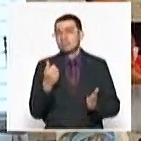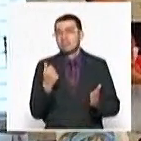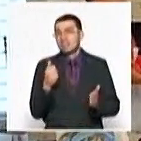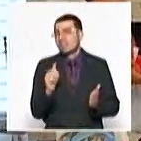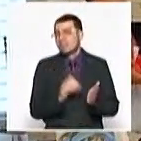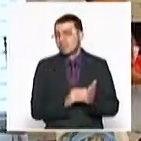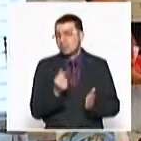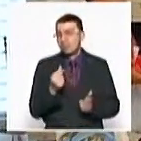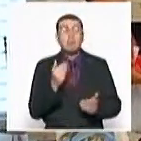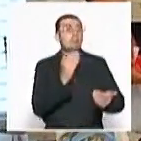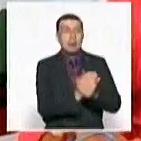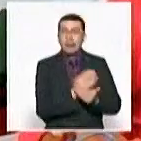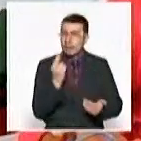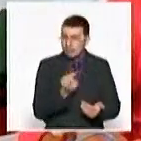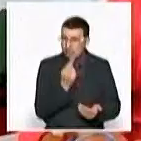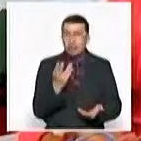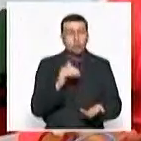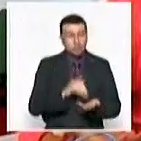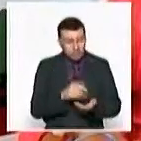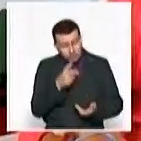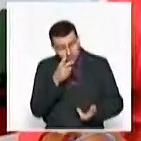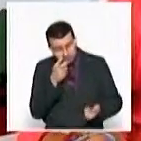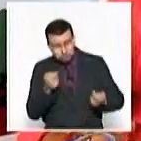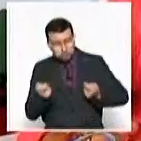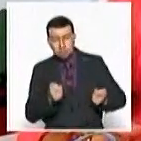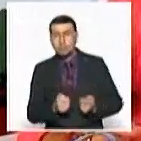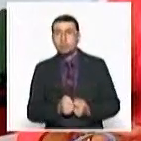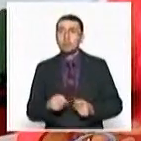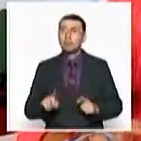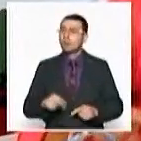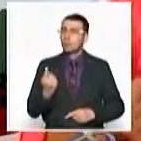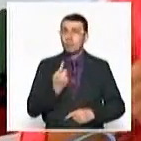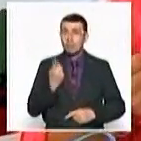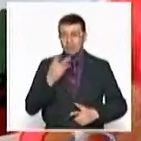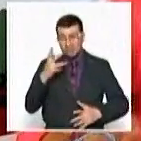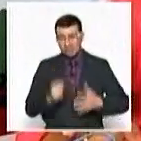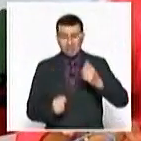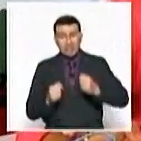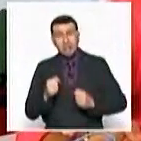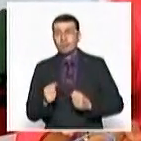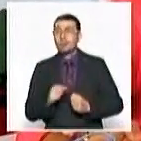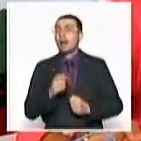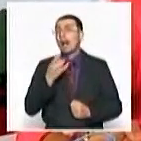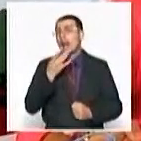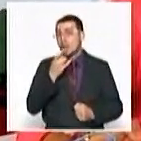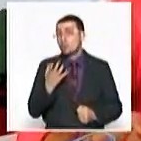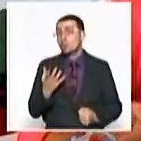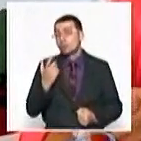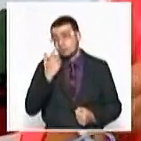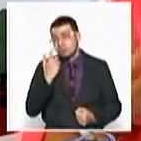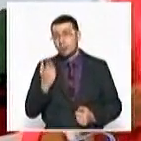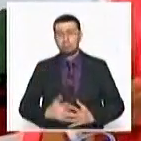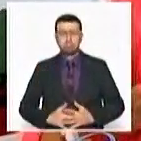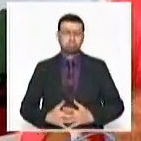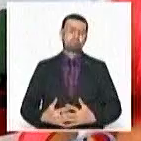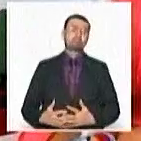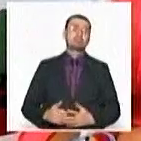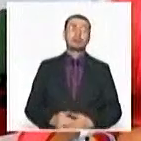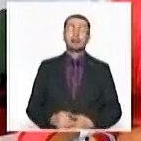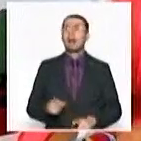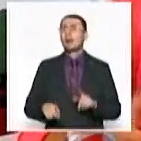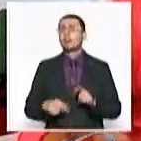el examen. Y lo otro, no es únicamente los lácteos, son los azúcares. Hay muchas